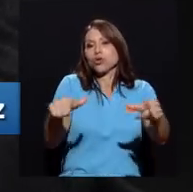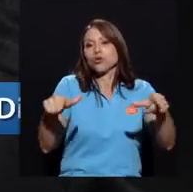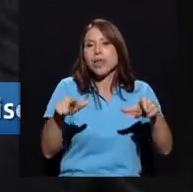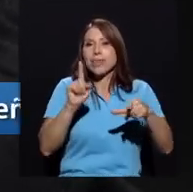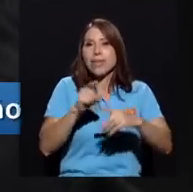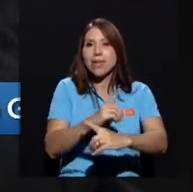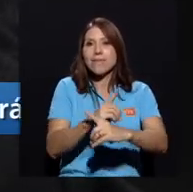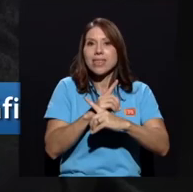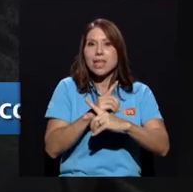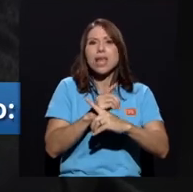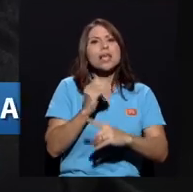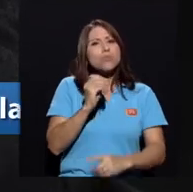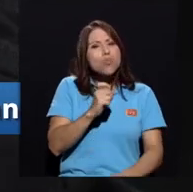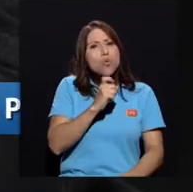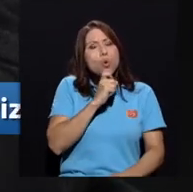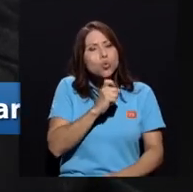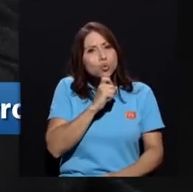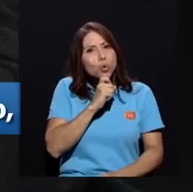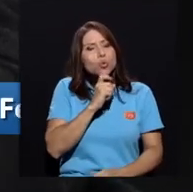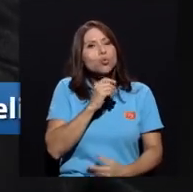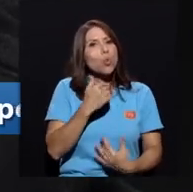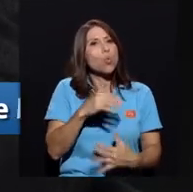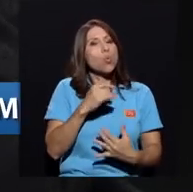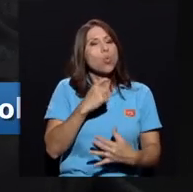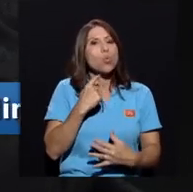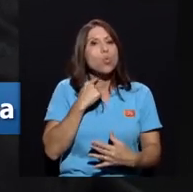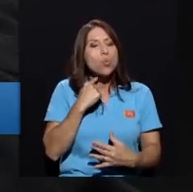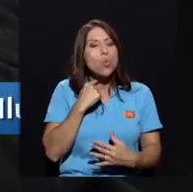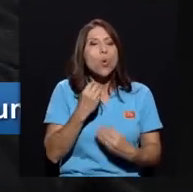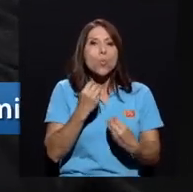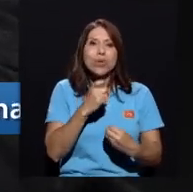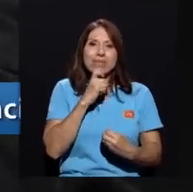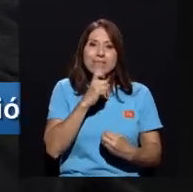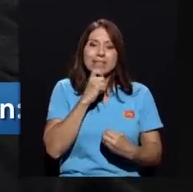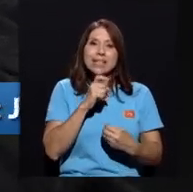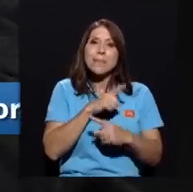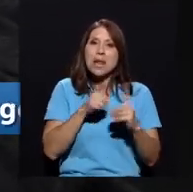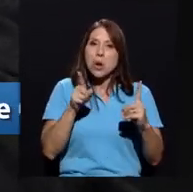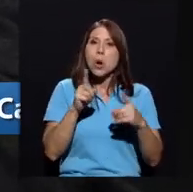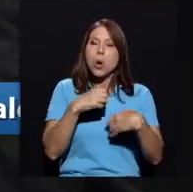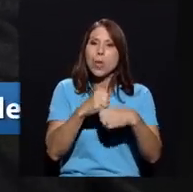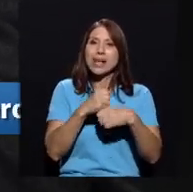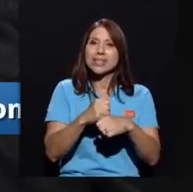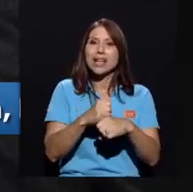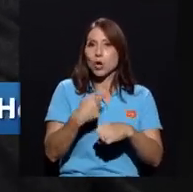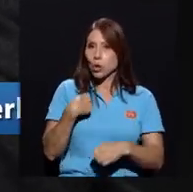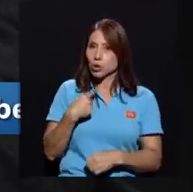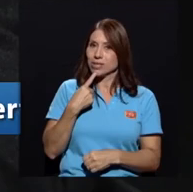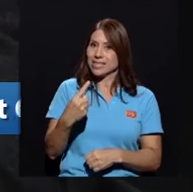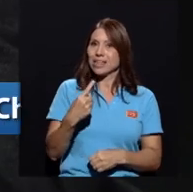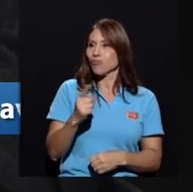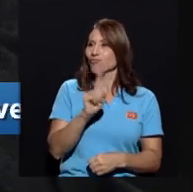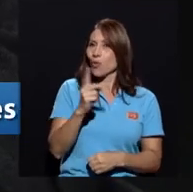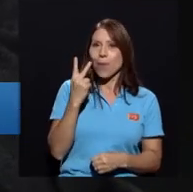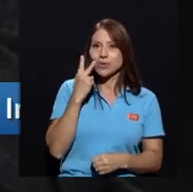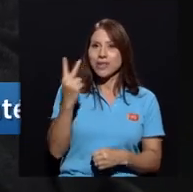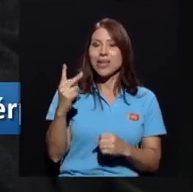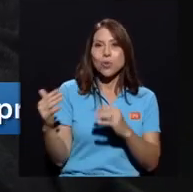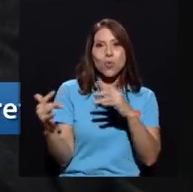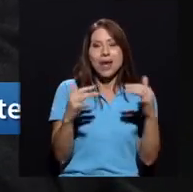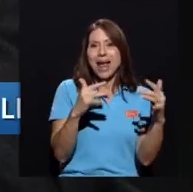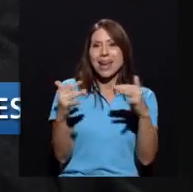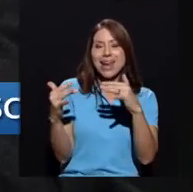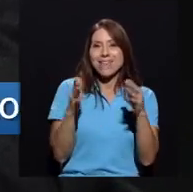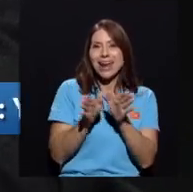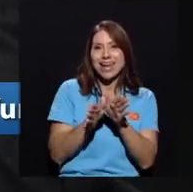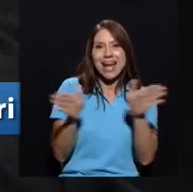costoso, muy difícil de mantener, pero lo van a hacer. Lo que estoy diciendo es que no vamos a ver una guerra generalizada en la península de Corea.